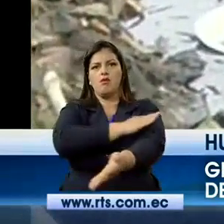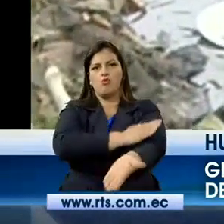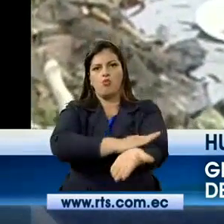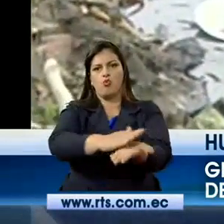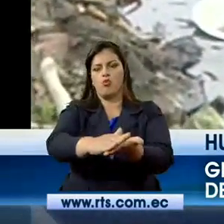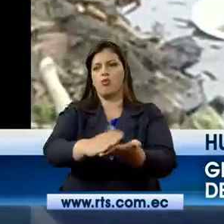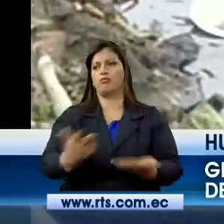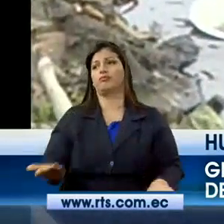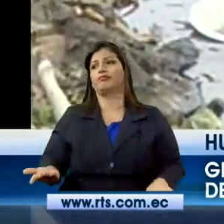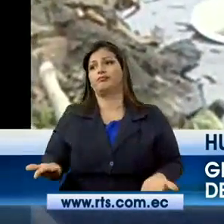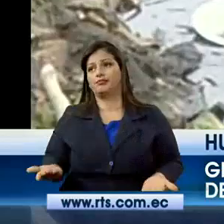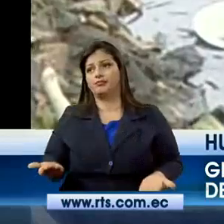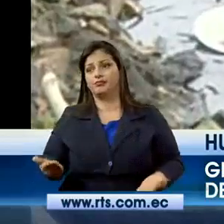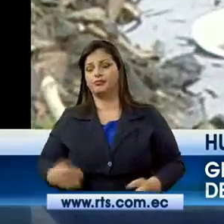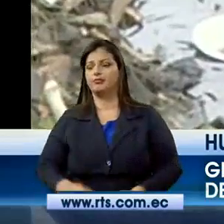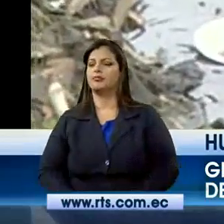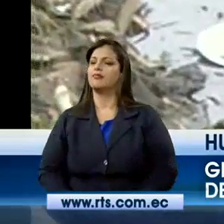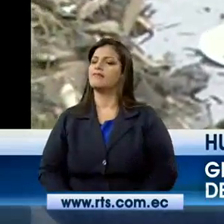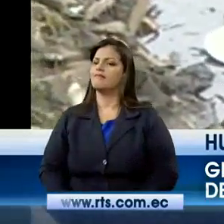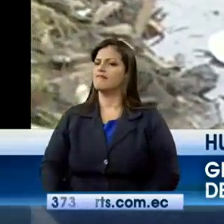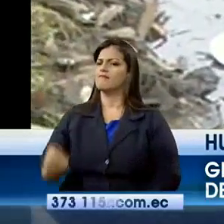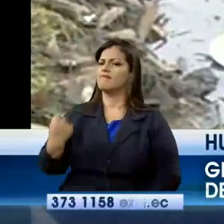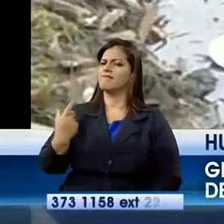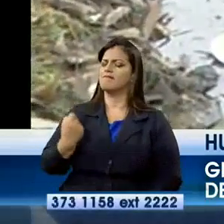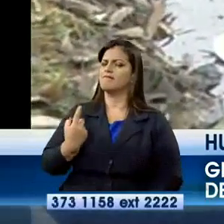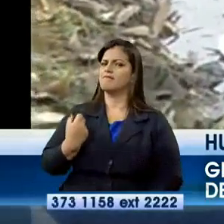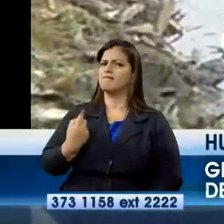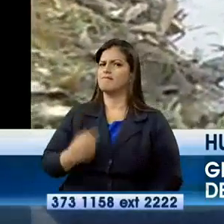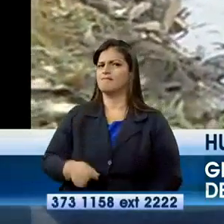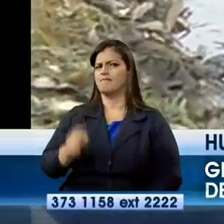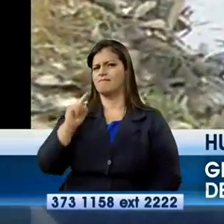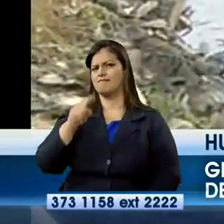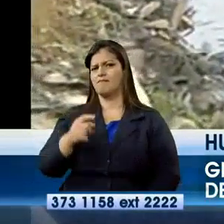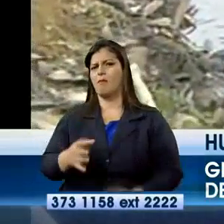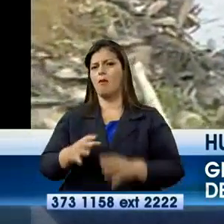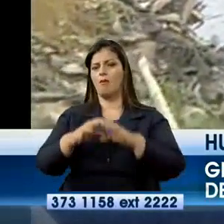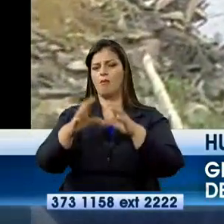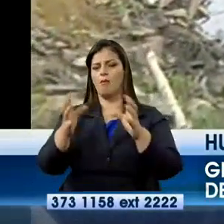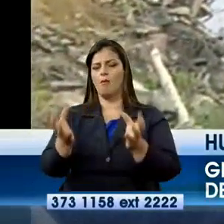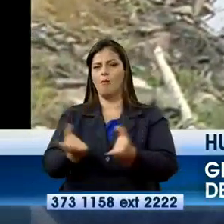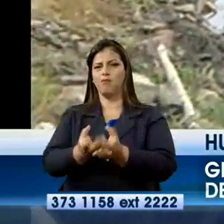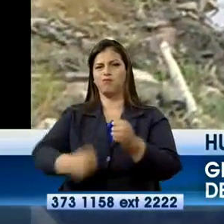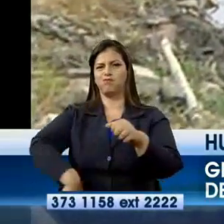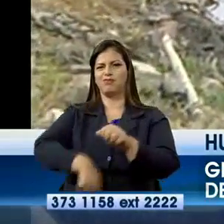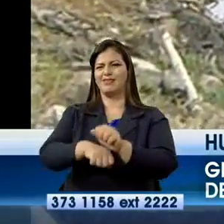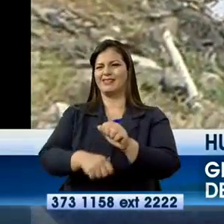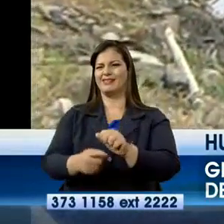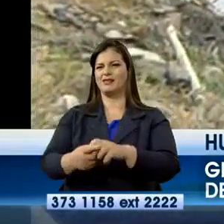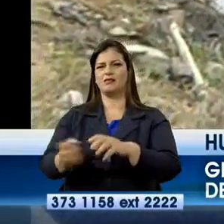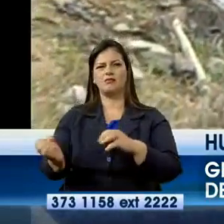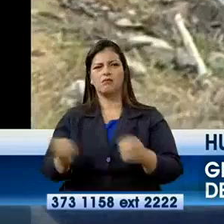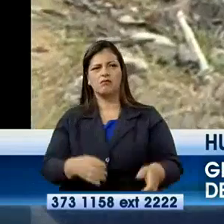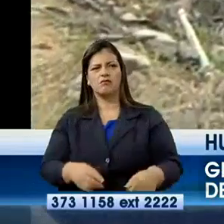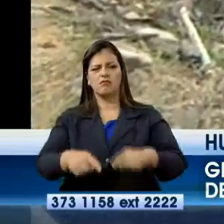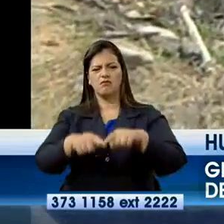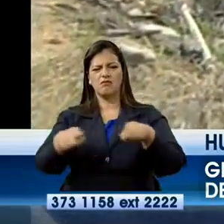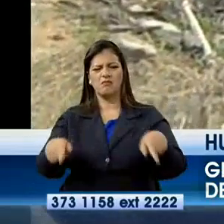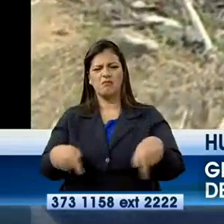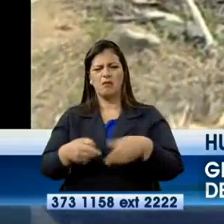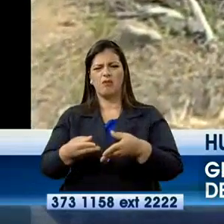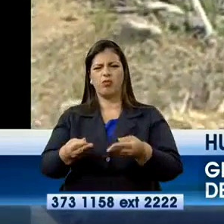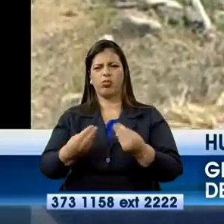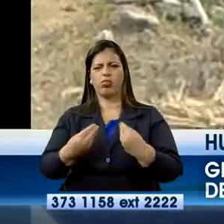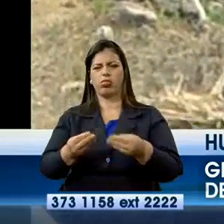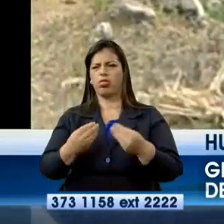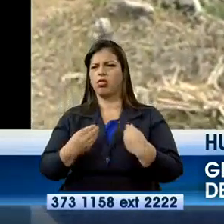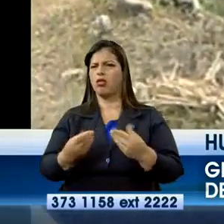llegue también a nuestro sector. Oiga, pero yo me doy cuenta que incluso hay balones, hay platos, desechables. ¿De dónde viene toda esa basura?